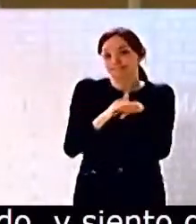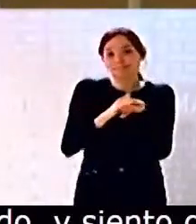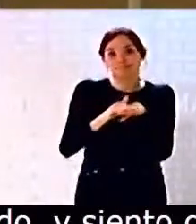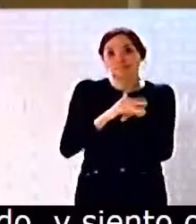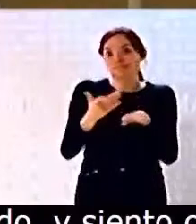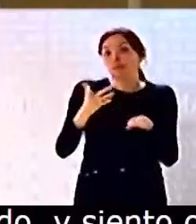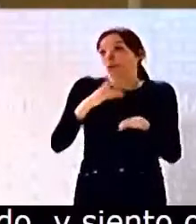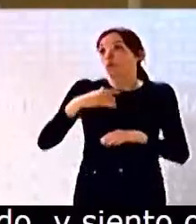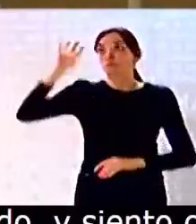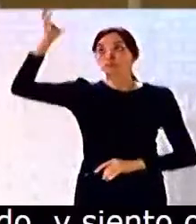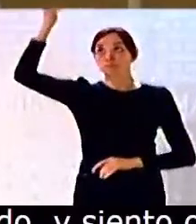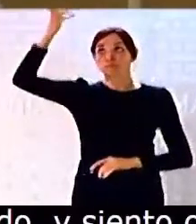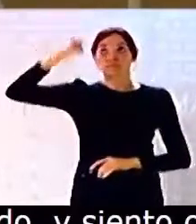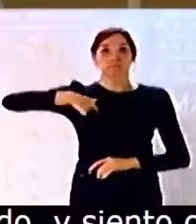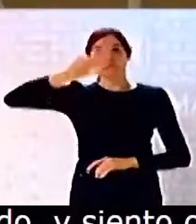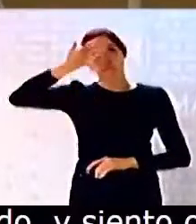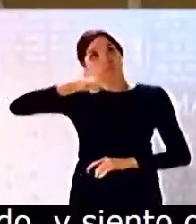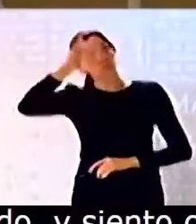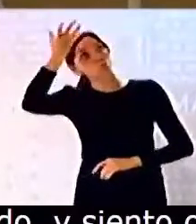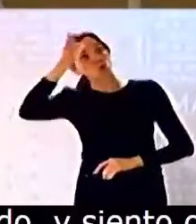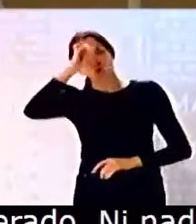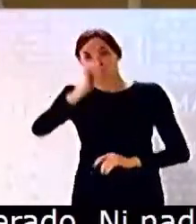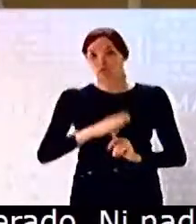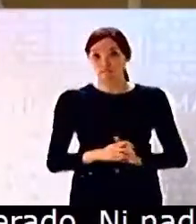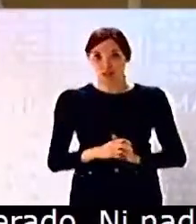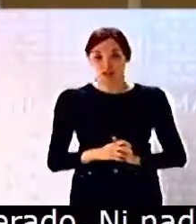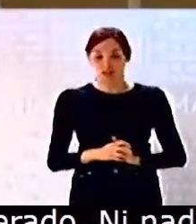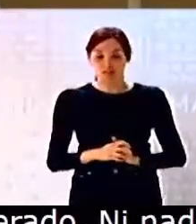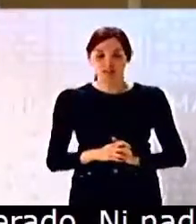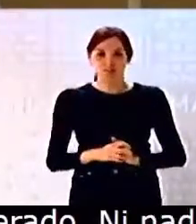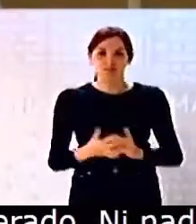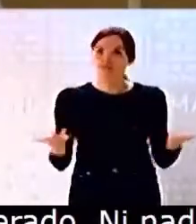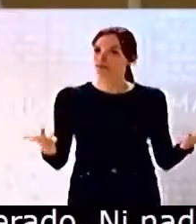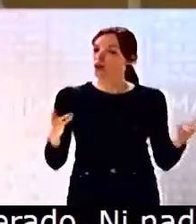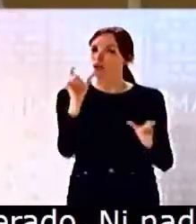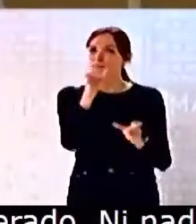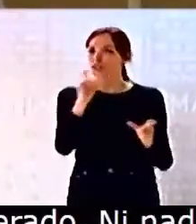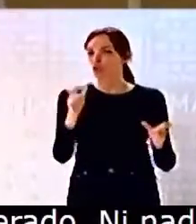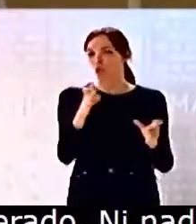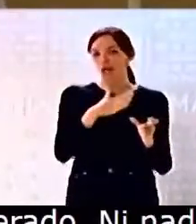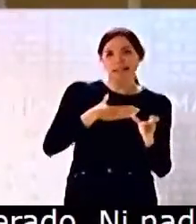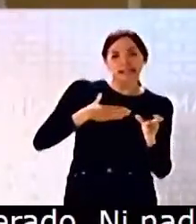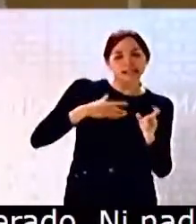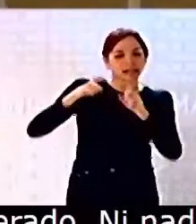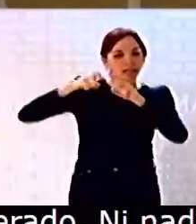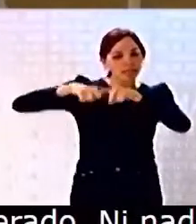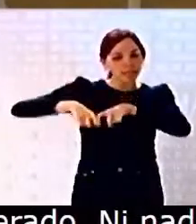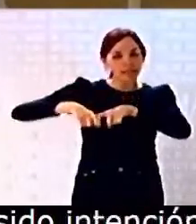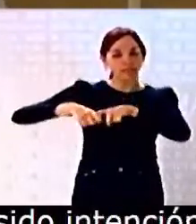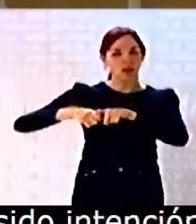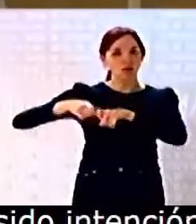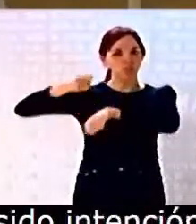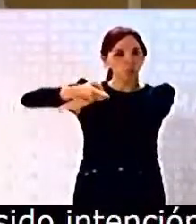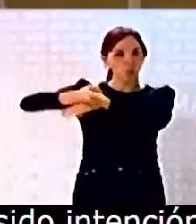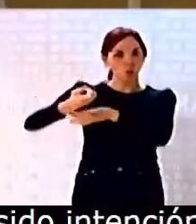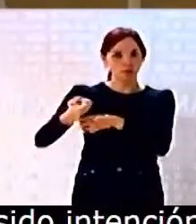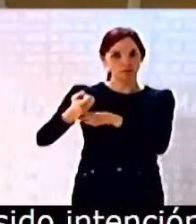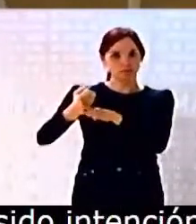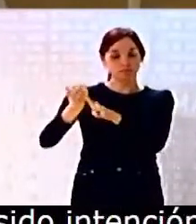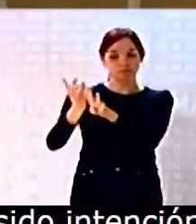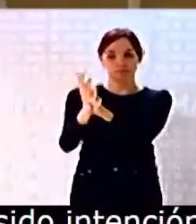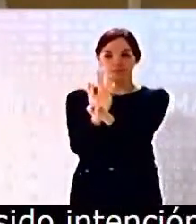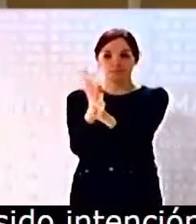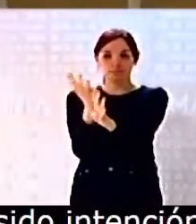este clima para el día de hoy, ni creo que haya sido intención de las personas que han citado a las personas que